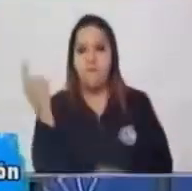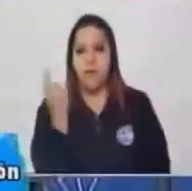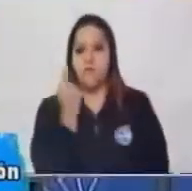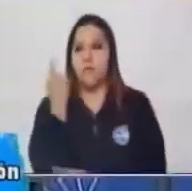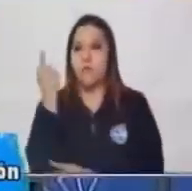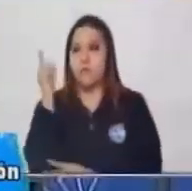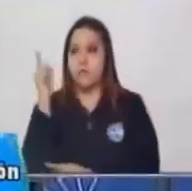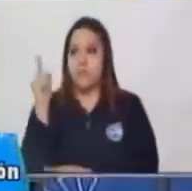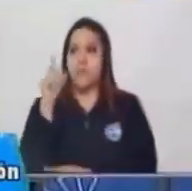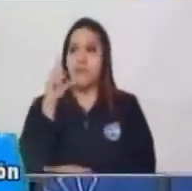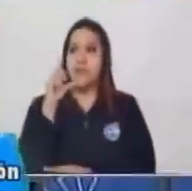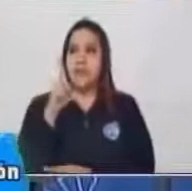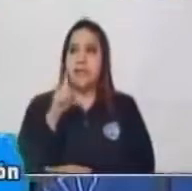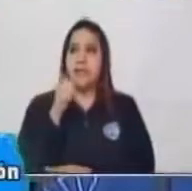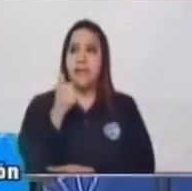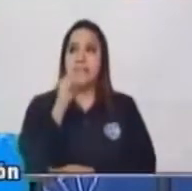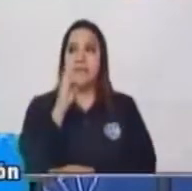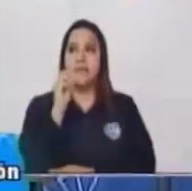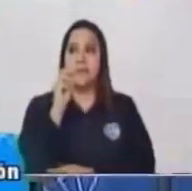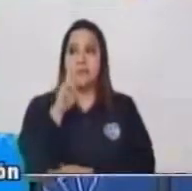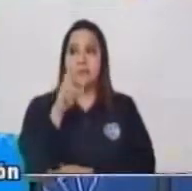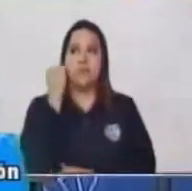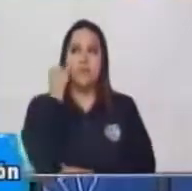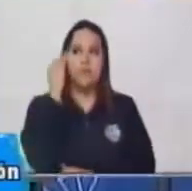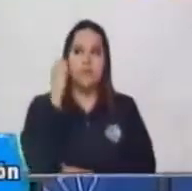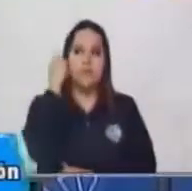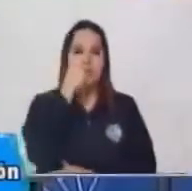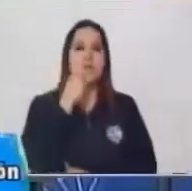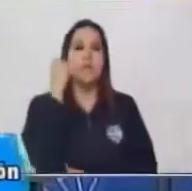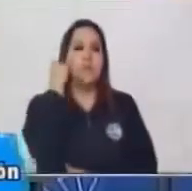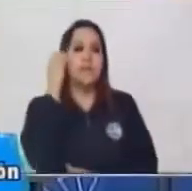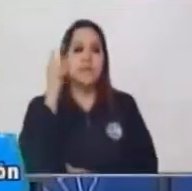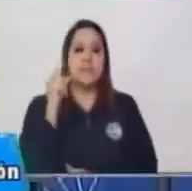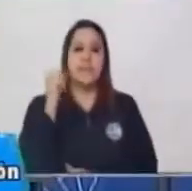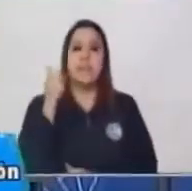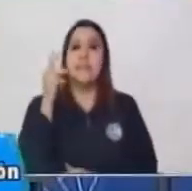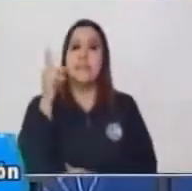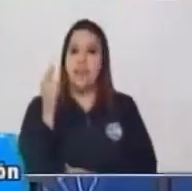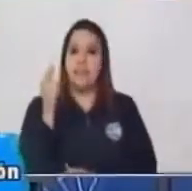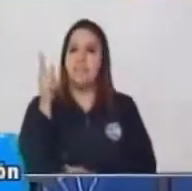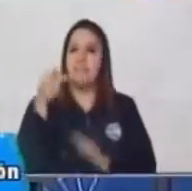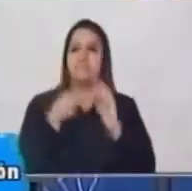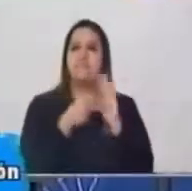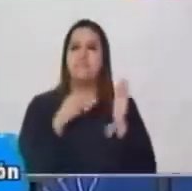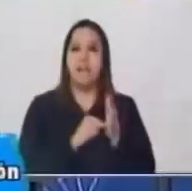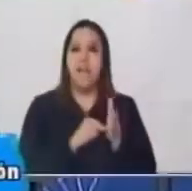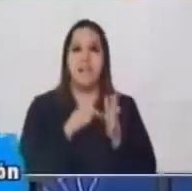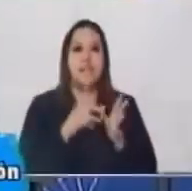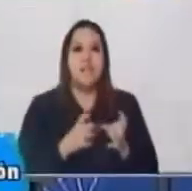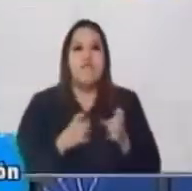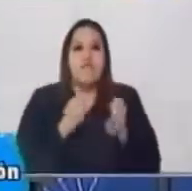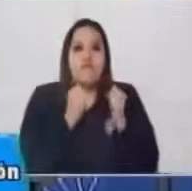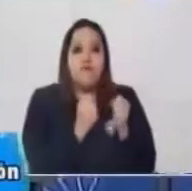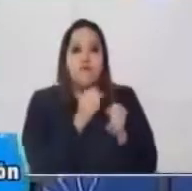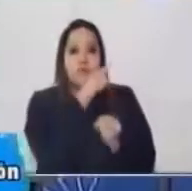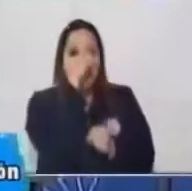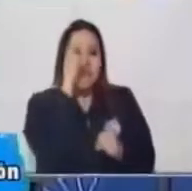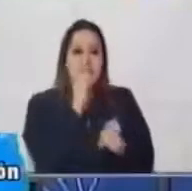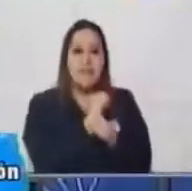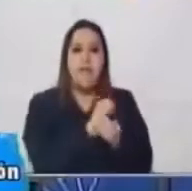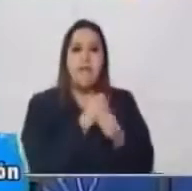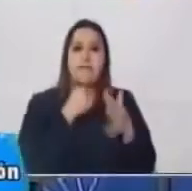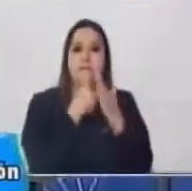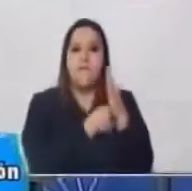tiempos. La laboriosidad se refiere a que tú te vas a esforzar en trabajar y en hacer correctamente las